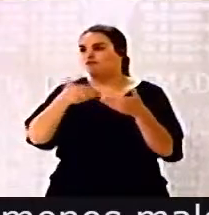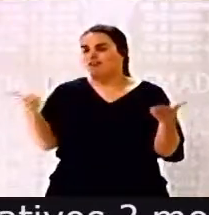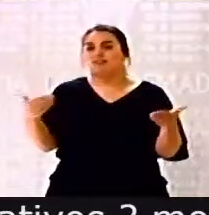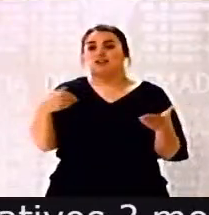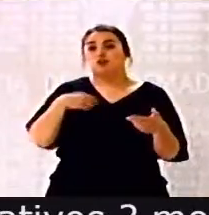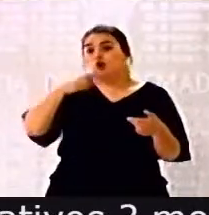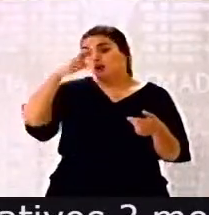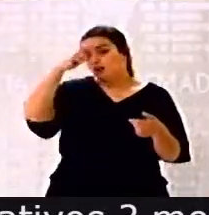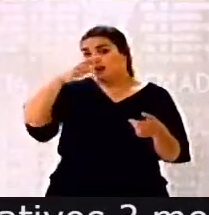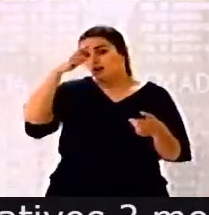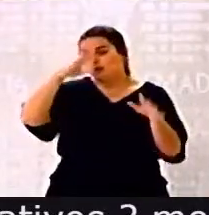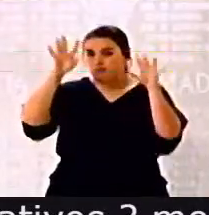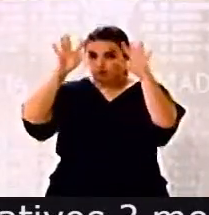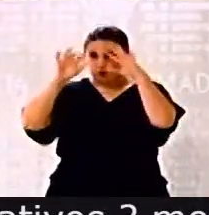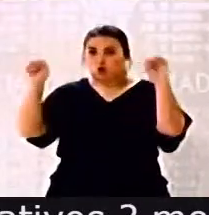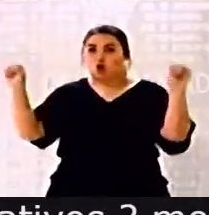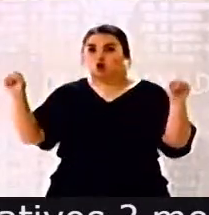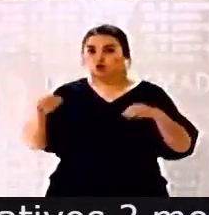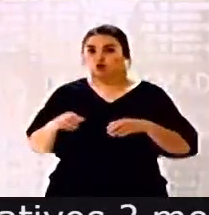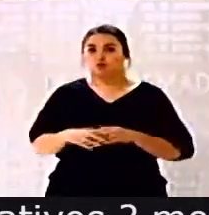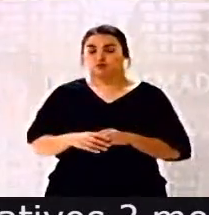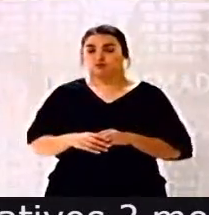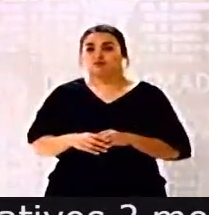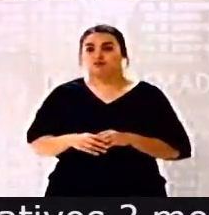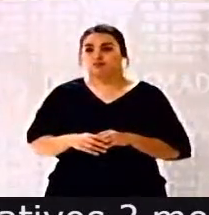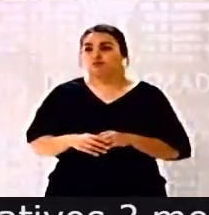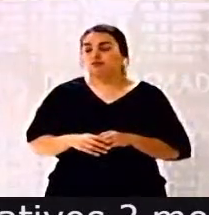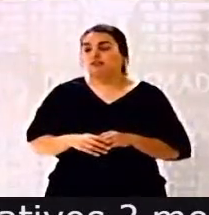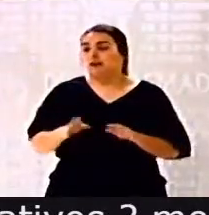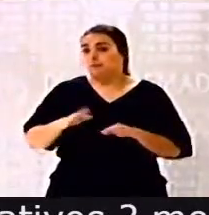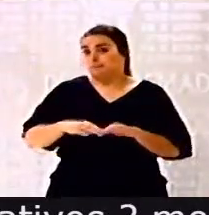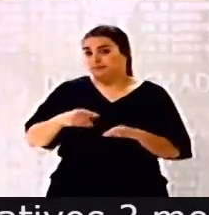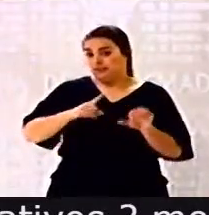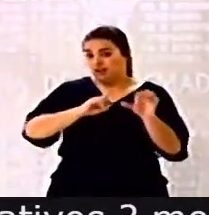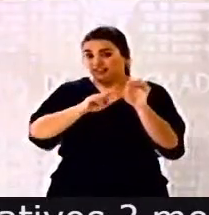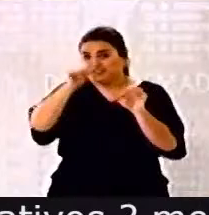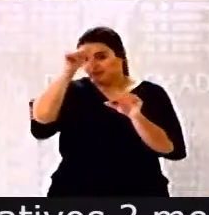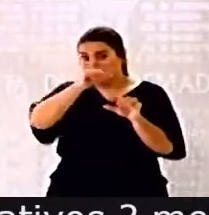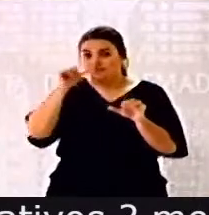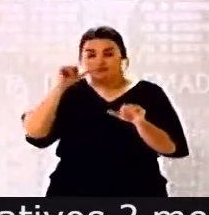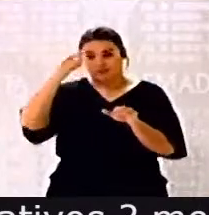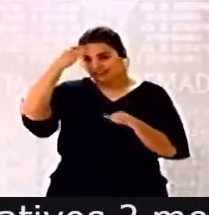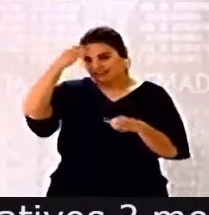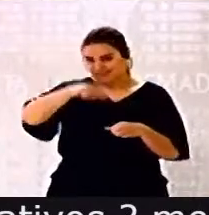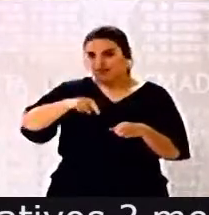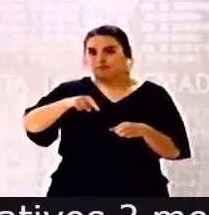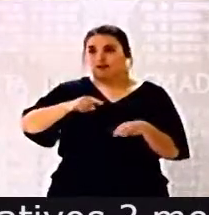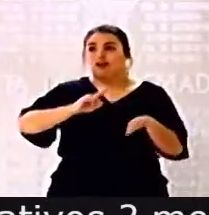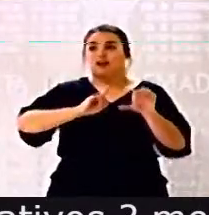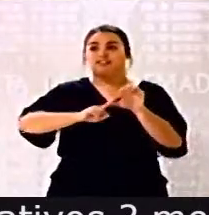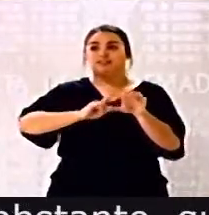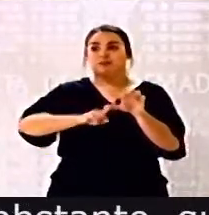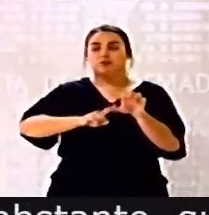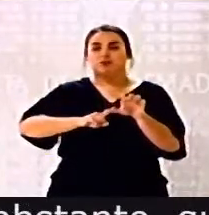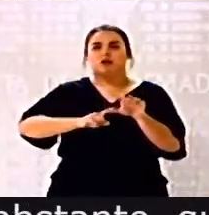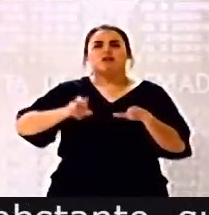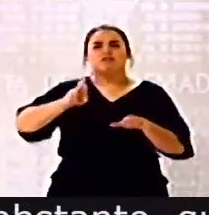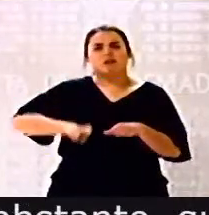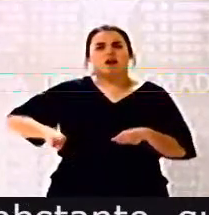respetaría mucho los protocolos, no obstante que sepan los extremeños y las extremeñas que Extremadura